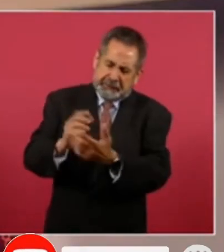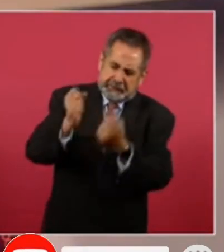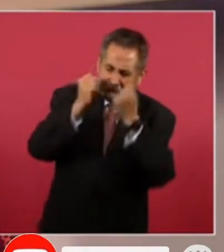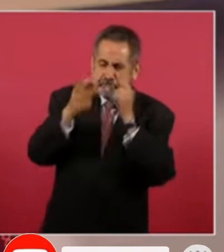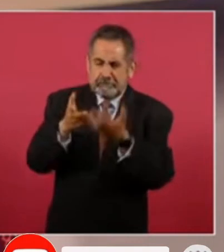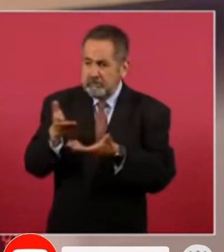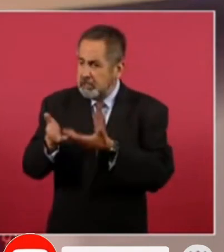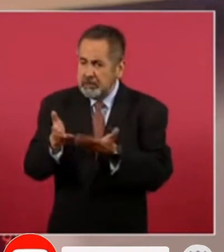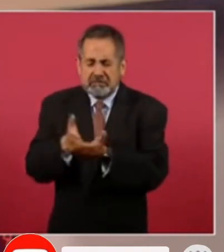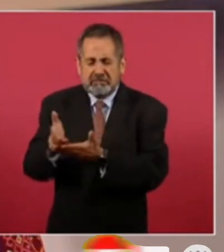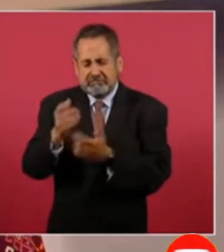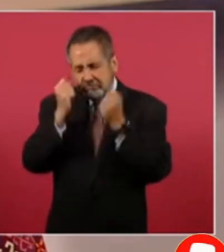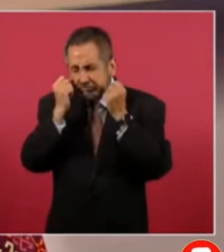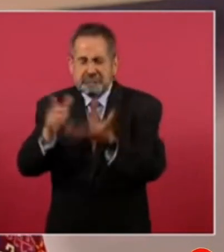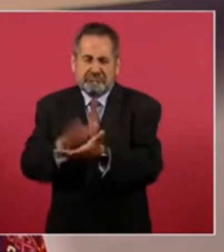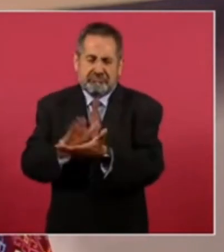de servicio.